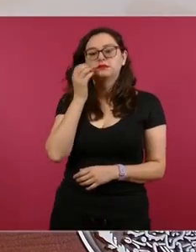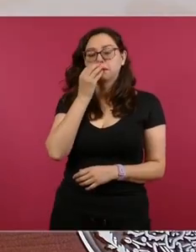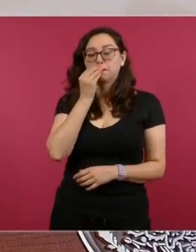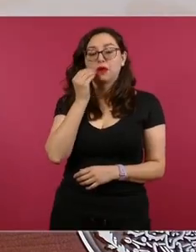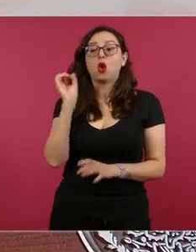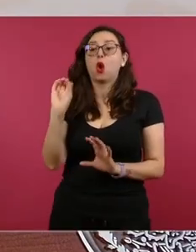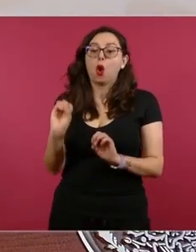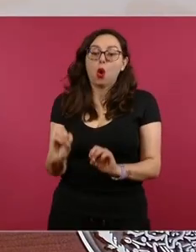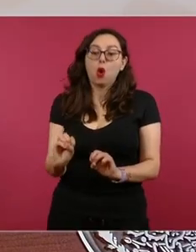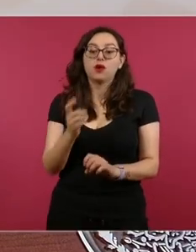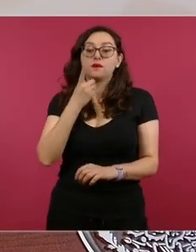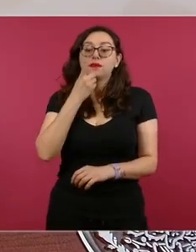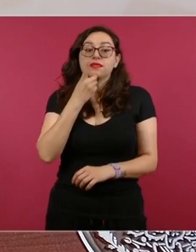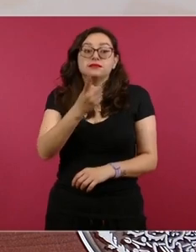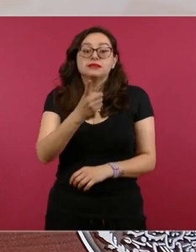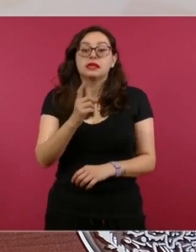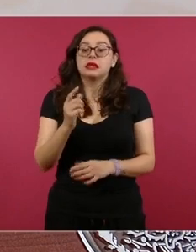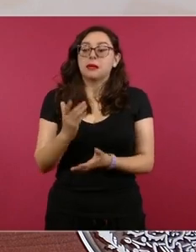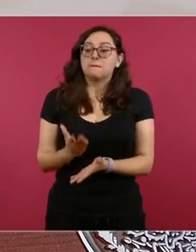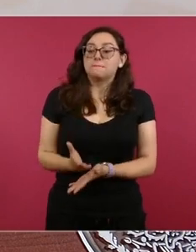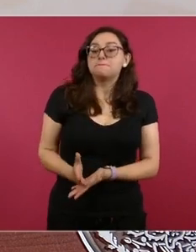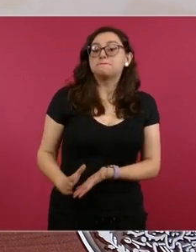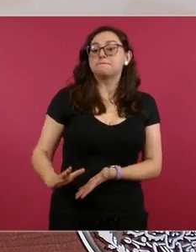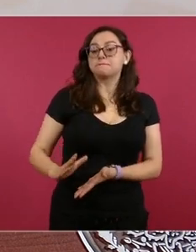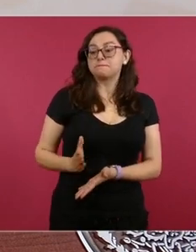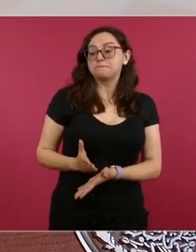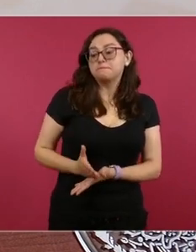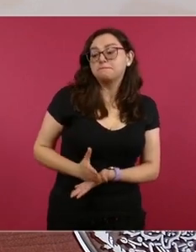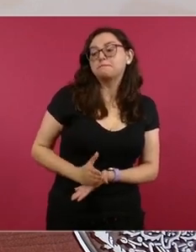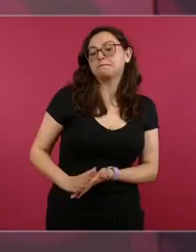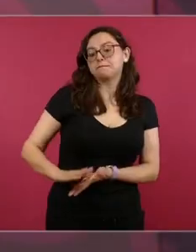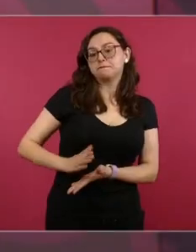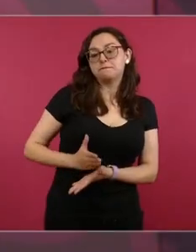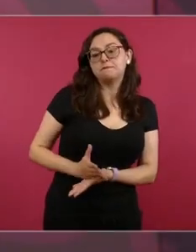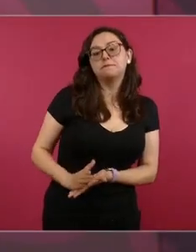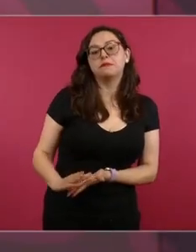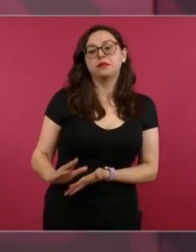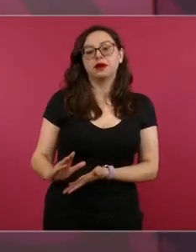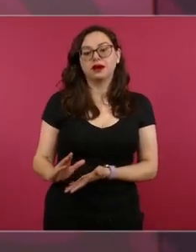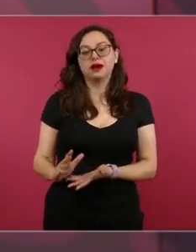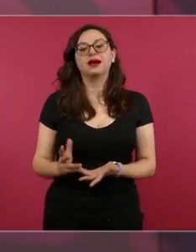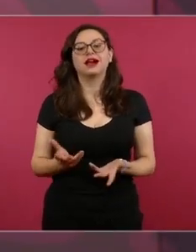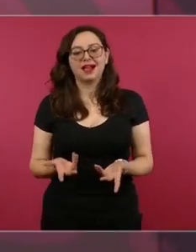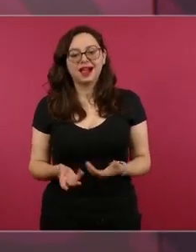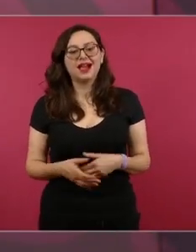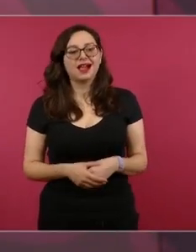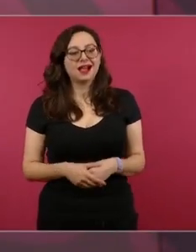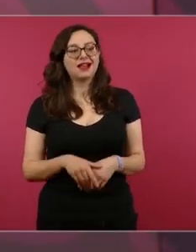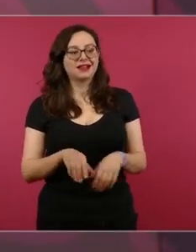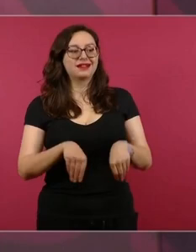poco a poco, con tácticas dilatorias, para que sude